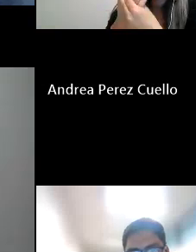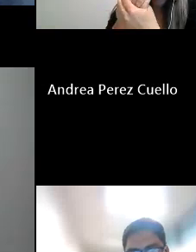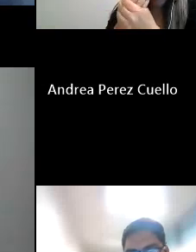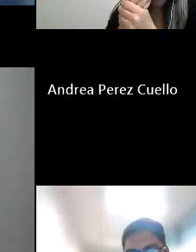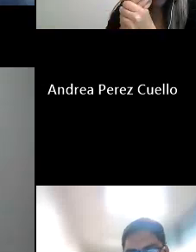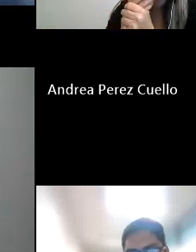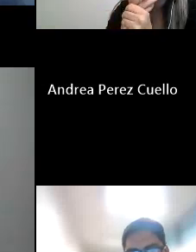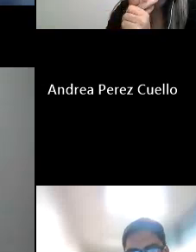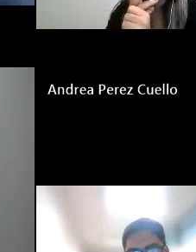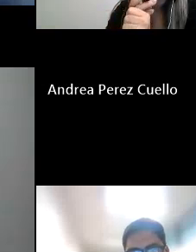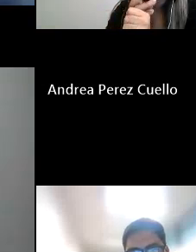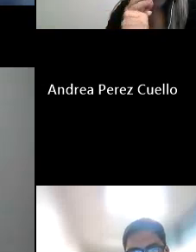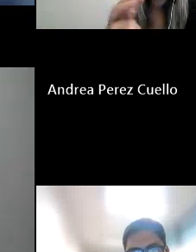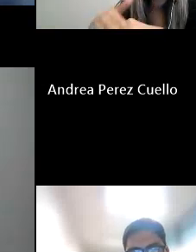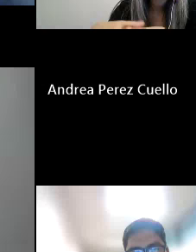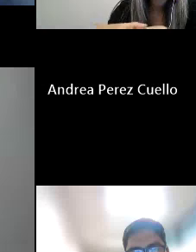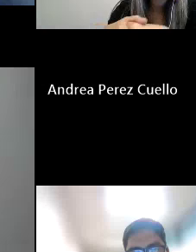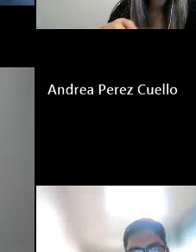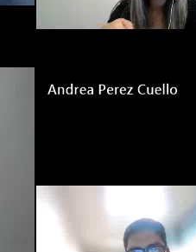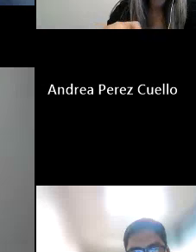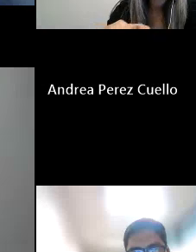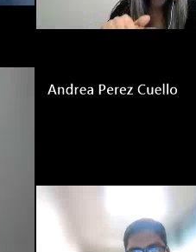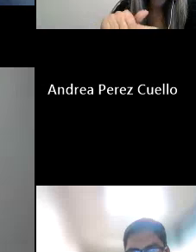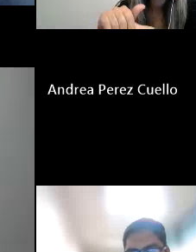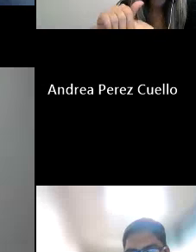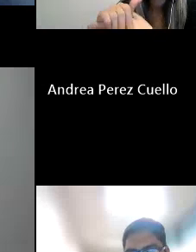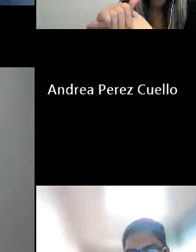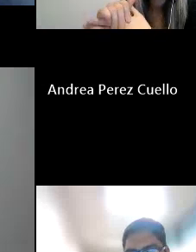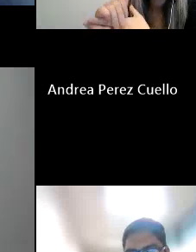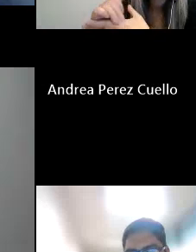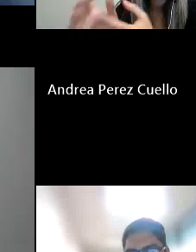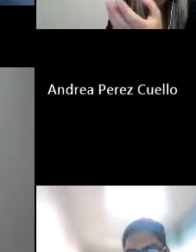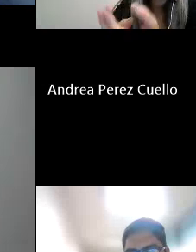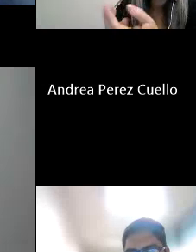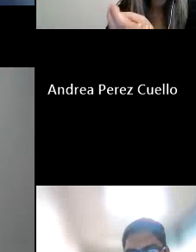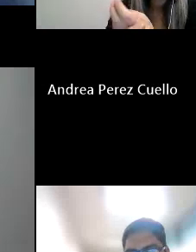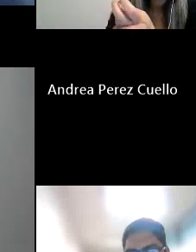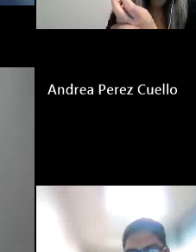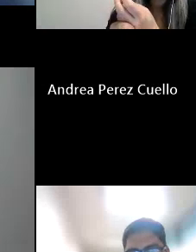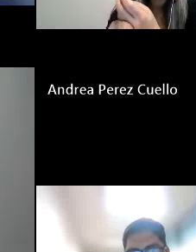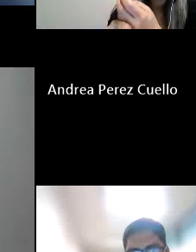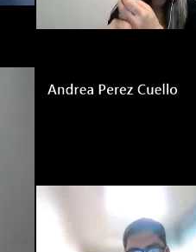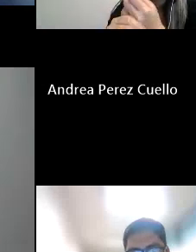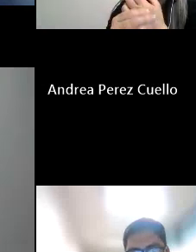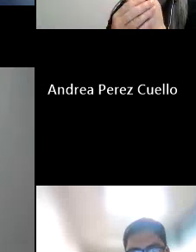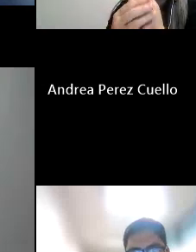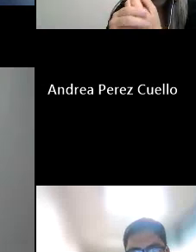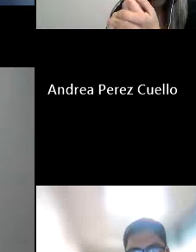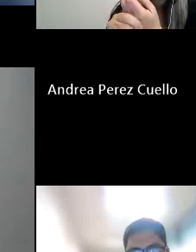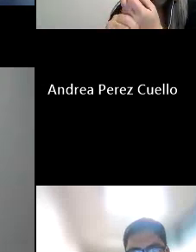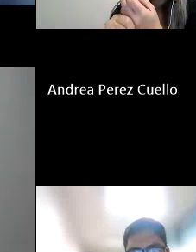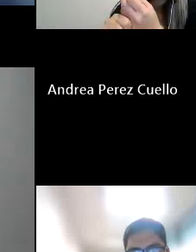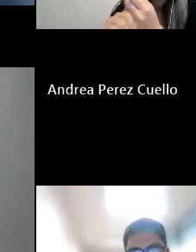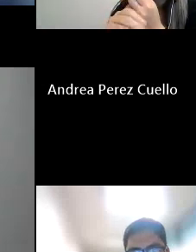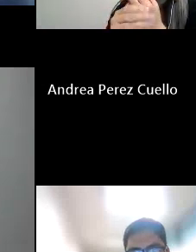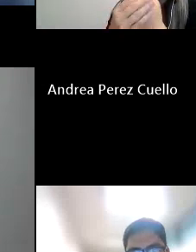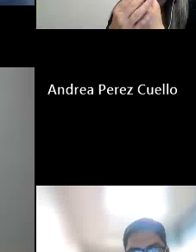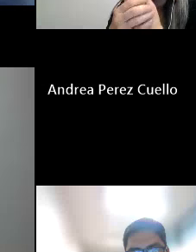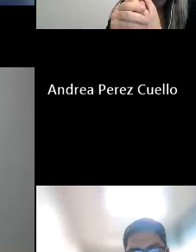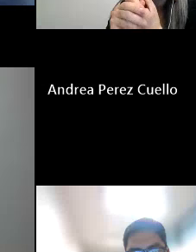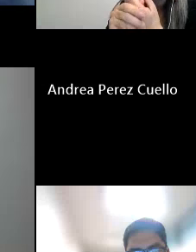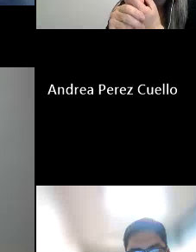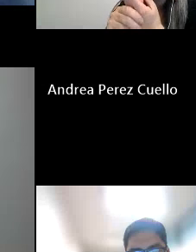poder continuar, ¿cierto?, con las actividades académicas. Y ahí es importante también mencionar el compromiso, y vuelvo a